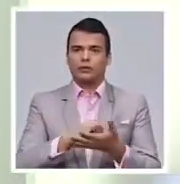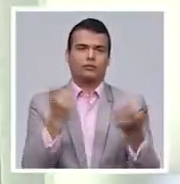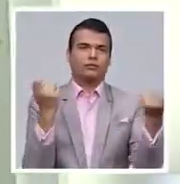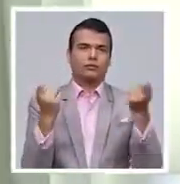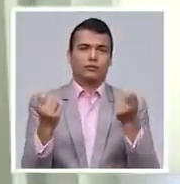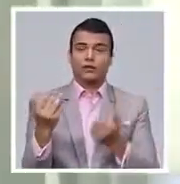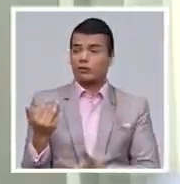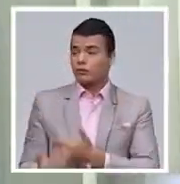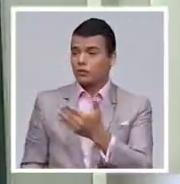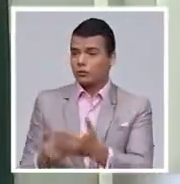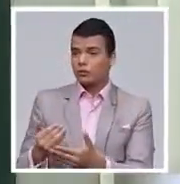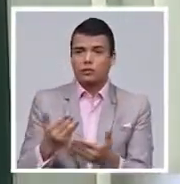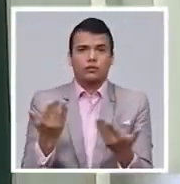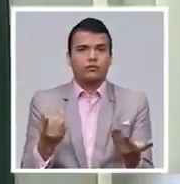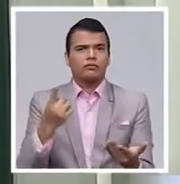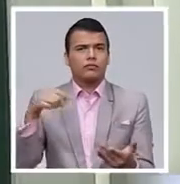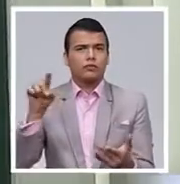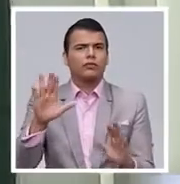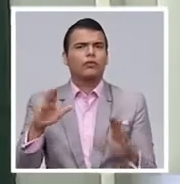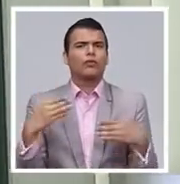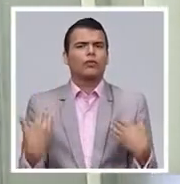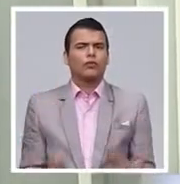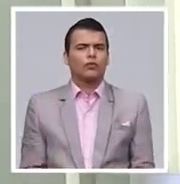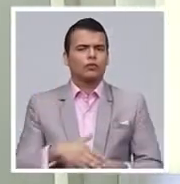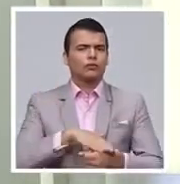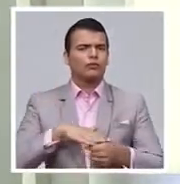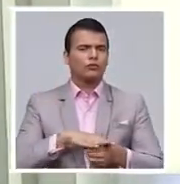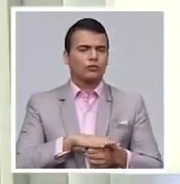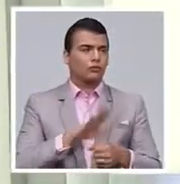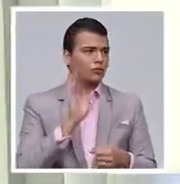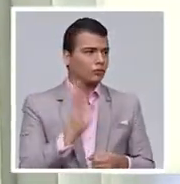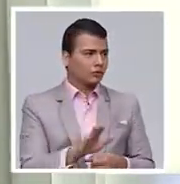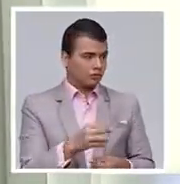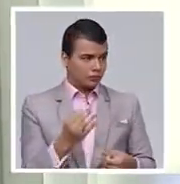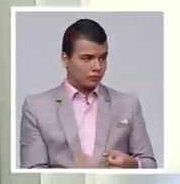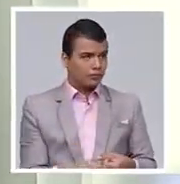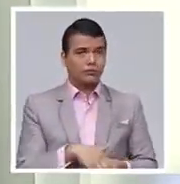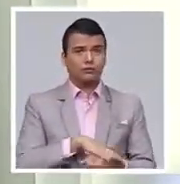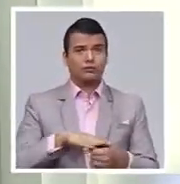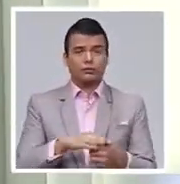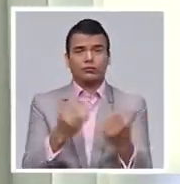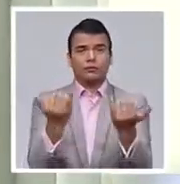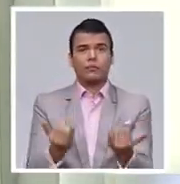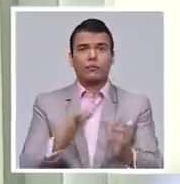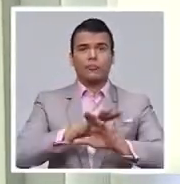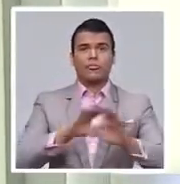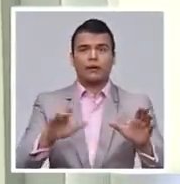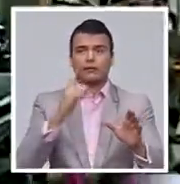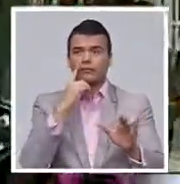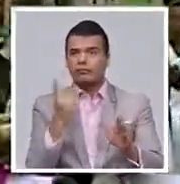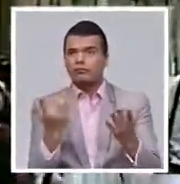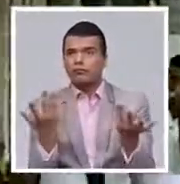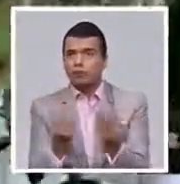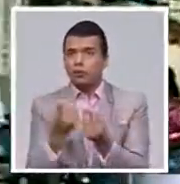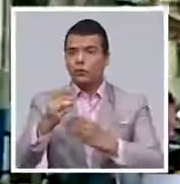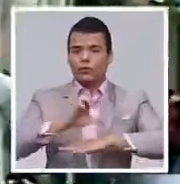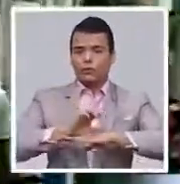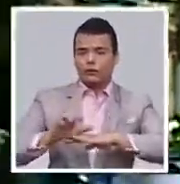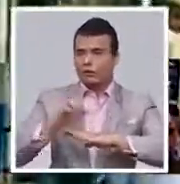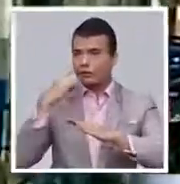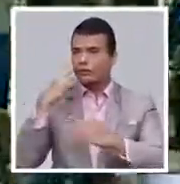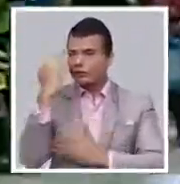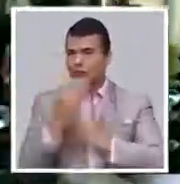un proceso atípico? Pues las condiciones están, en este momento se están tratando de crear por parte de las entidades y